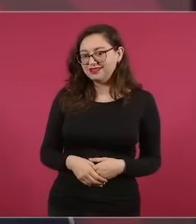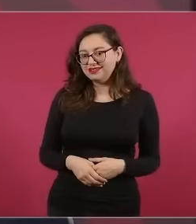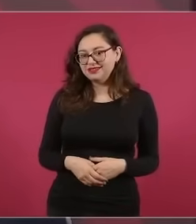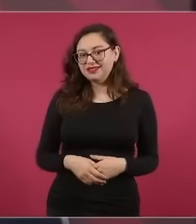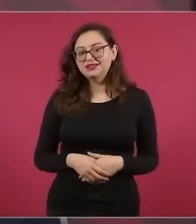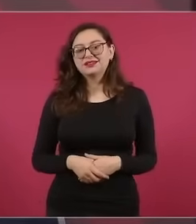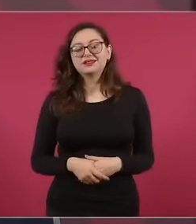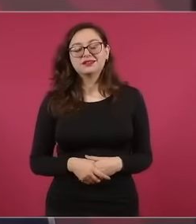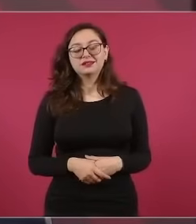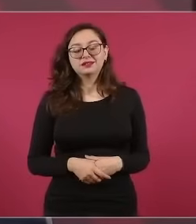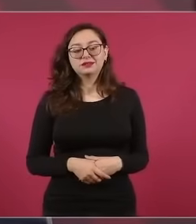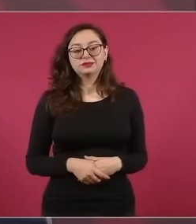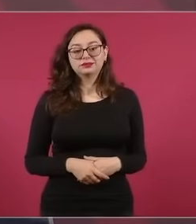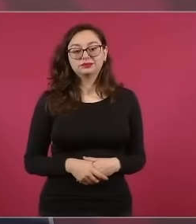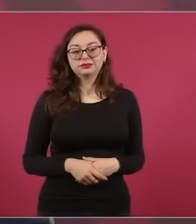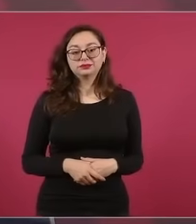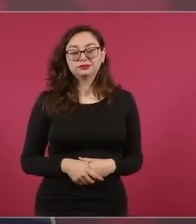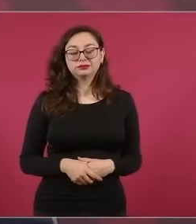esa